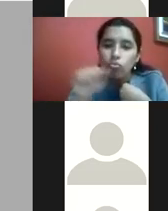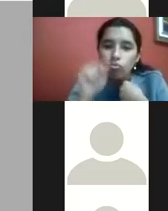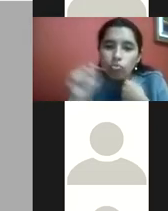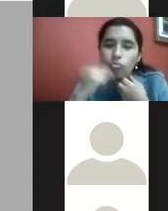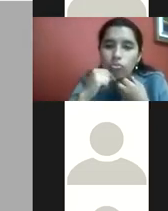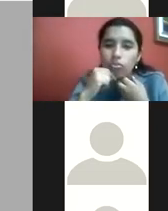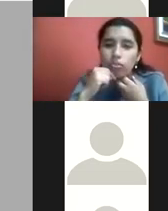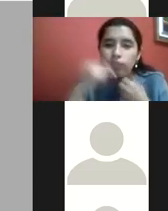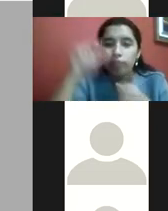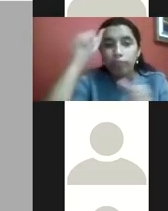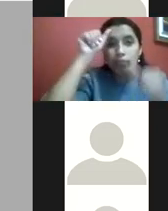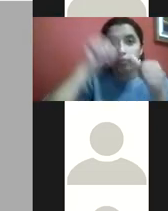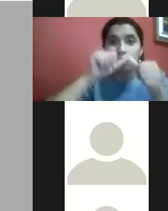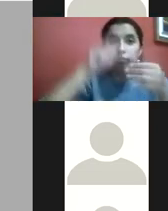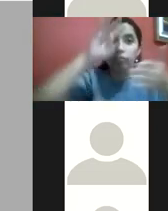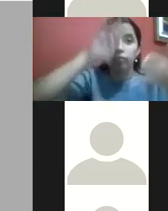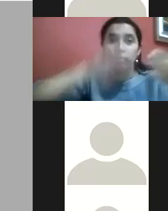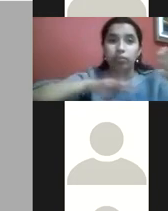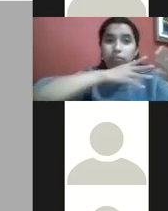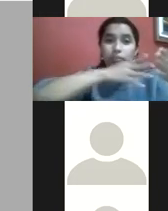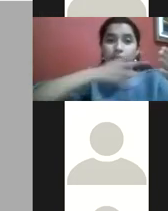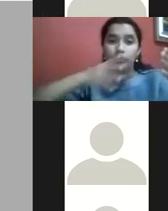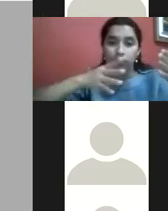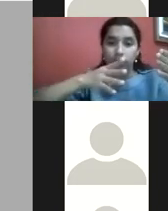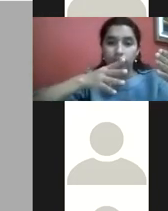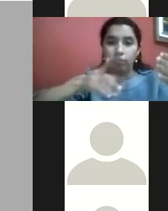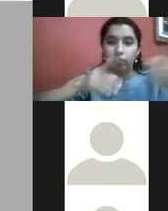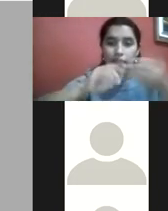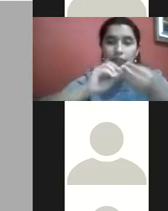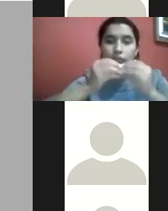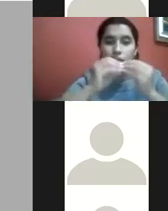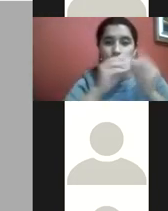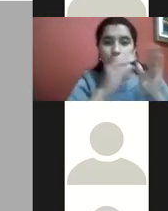Ahora, recordemos que en la tabla aparecen las cantidades de esta forma.